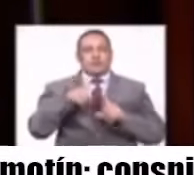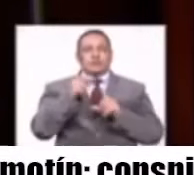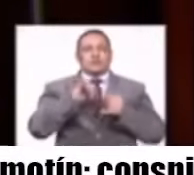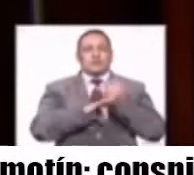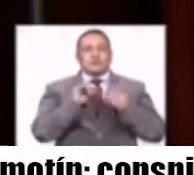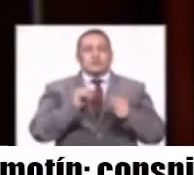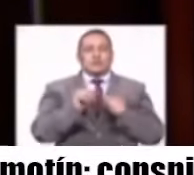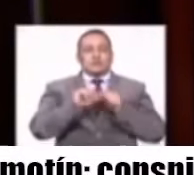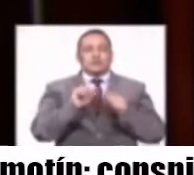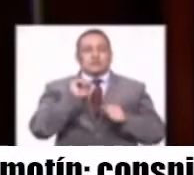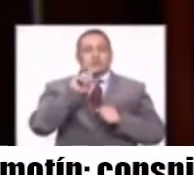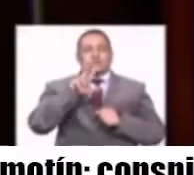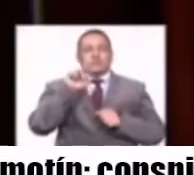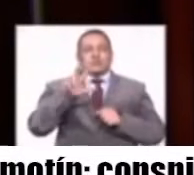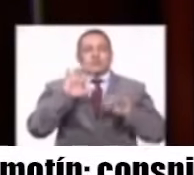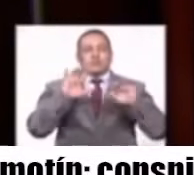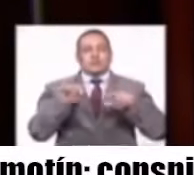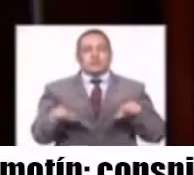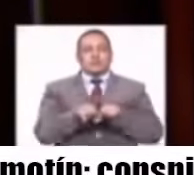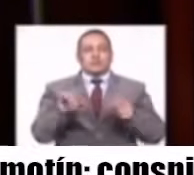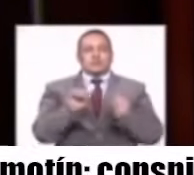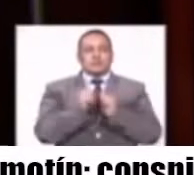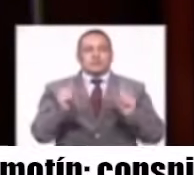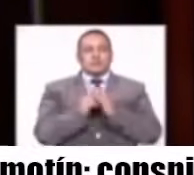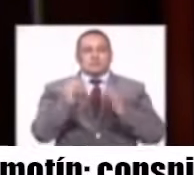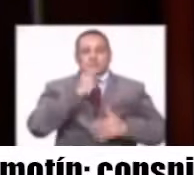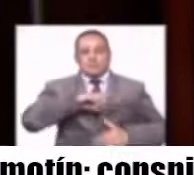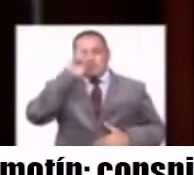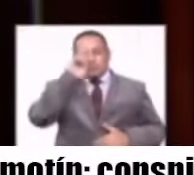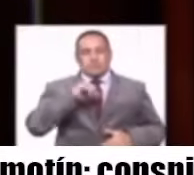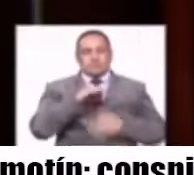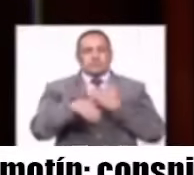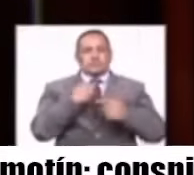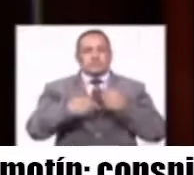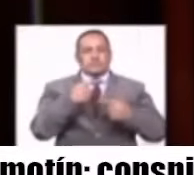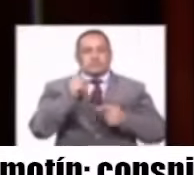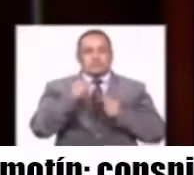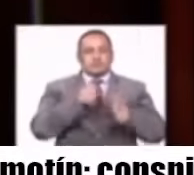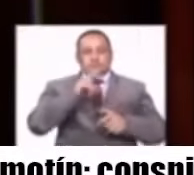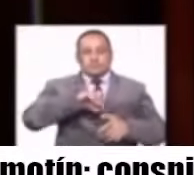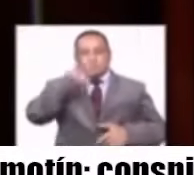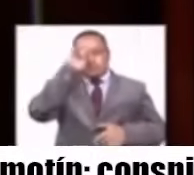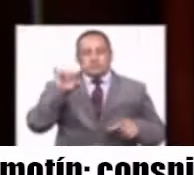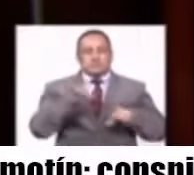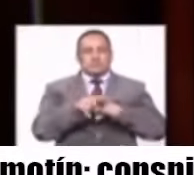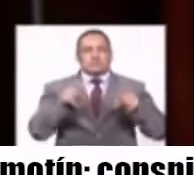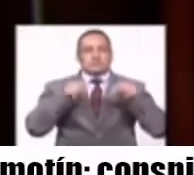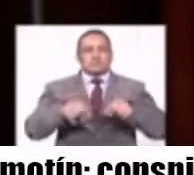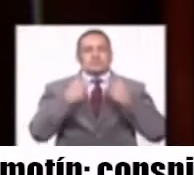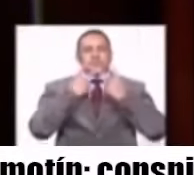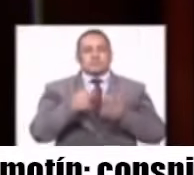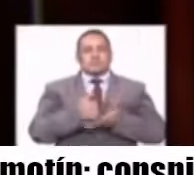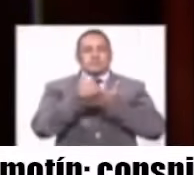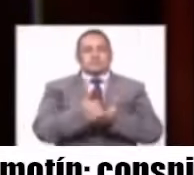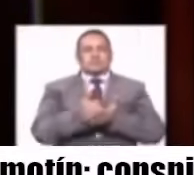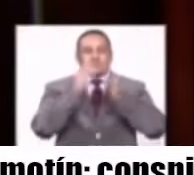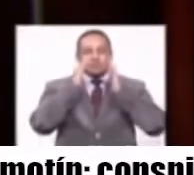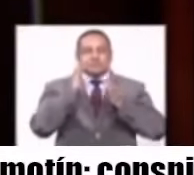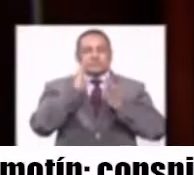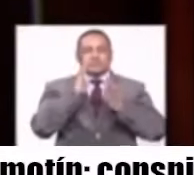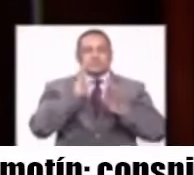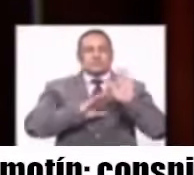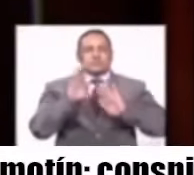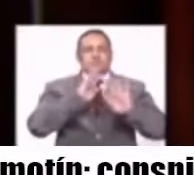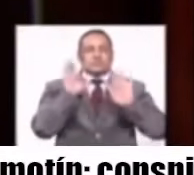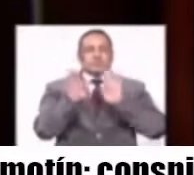el artículo 38, deberes para con la patria. Todos los peruanos tienen el deber de honrar al Perú y de proteger los